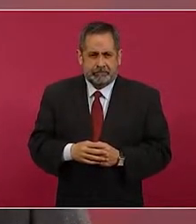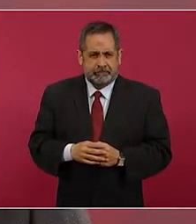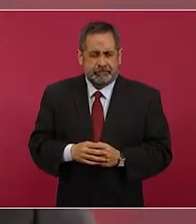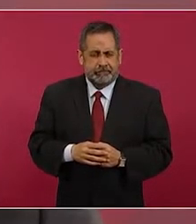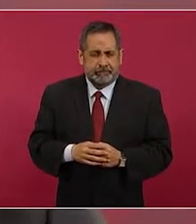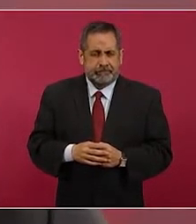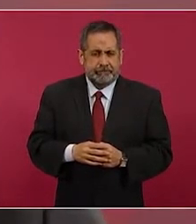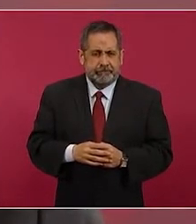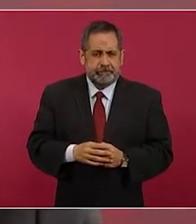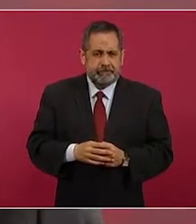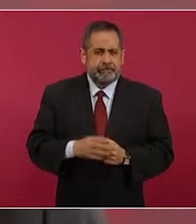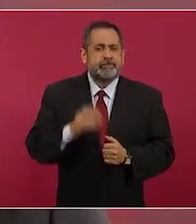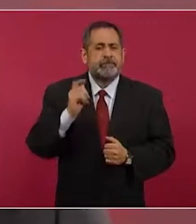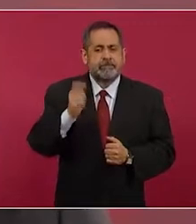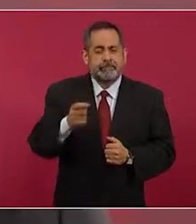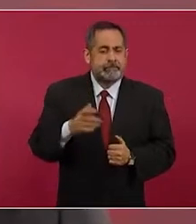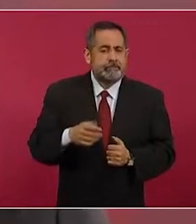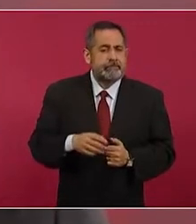Y aquí,